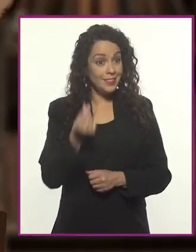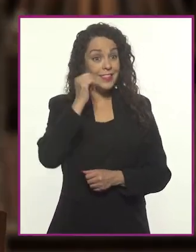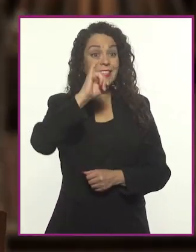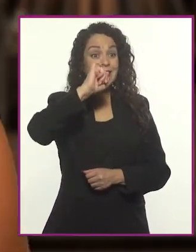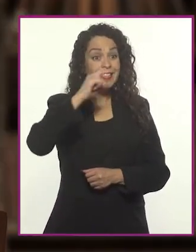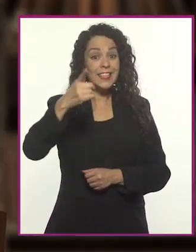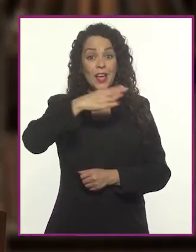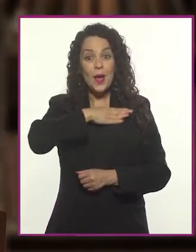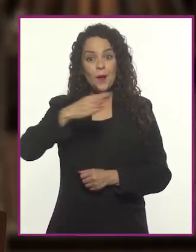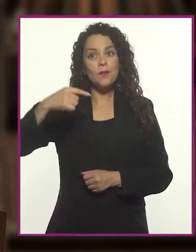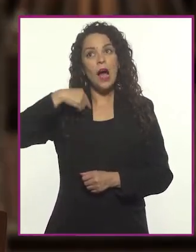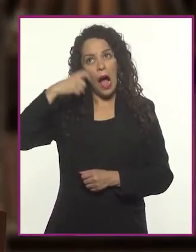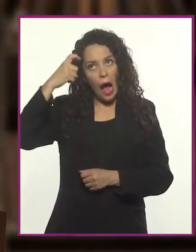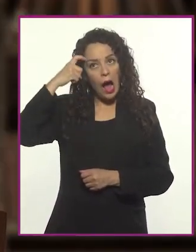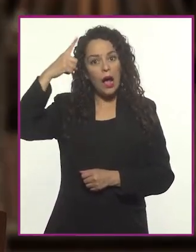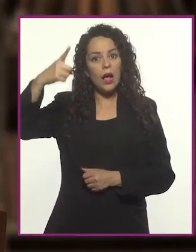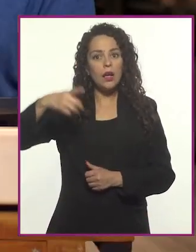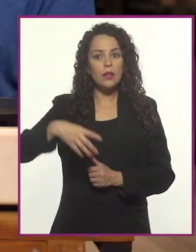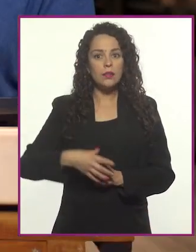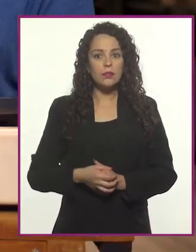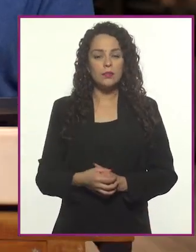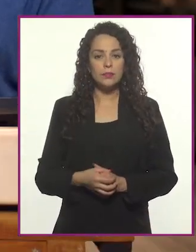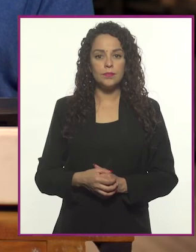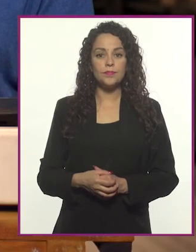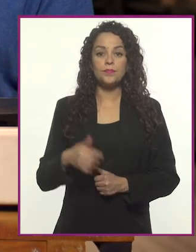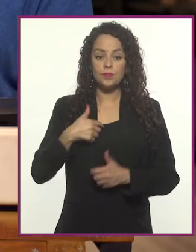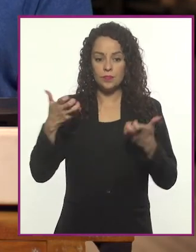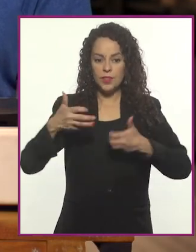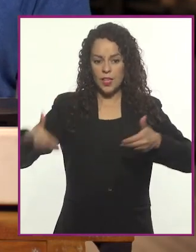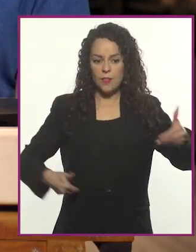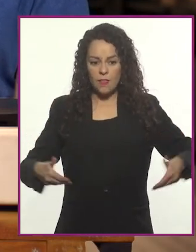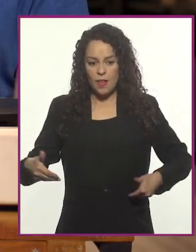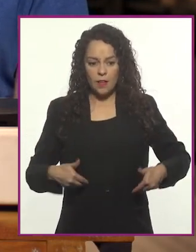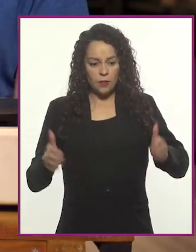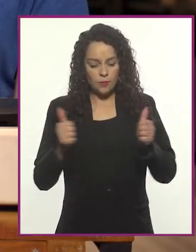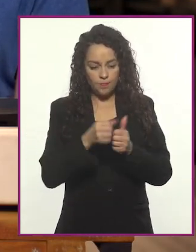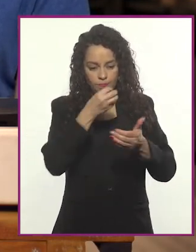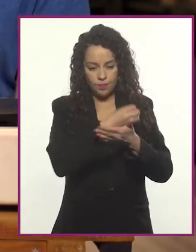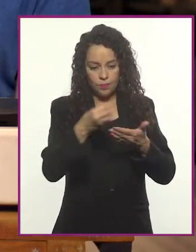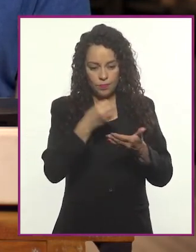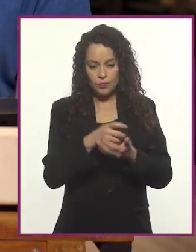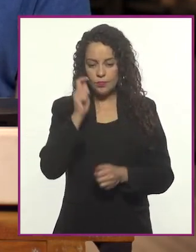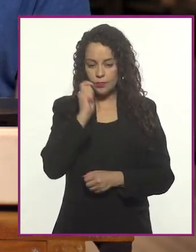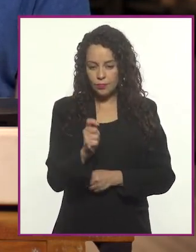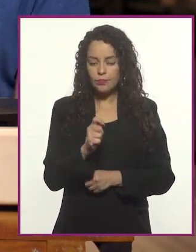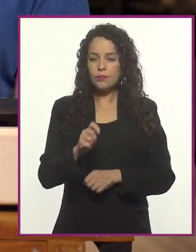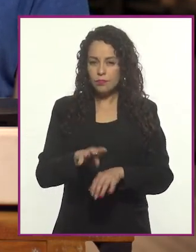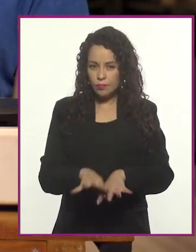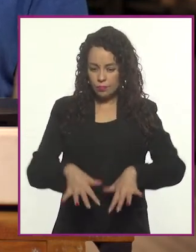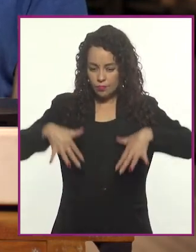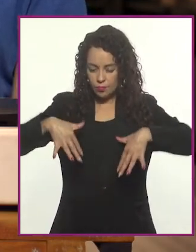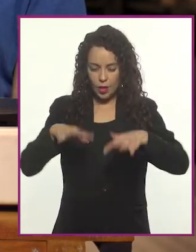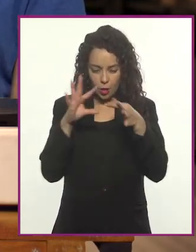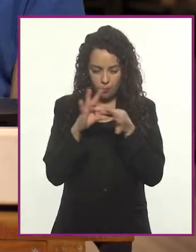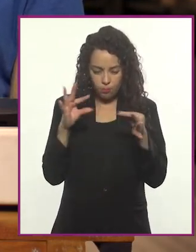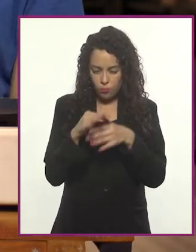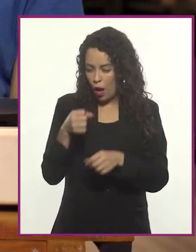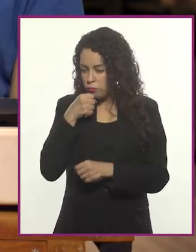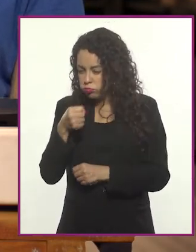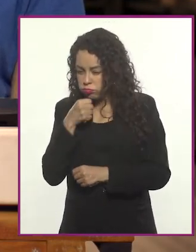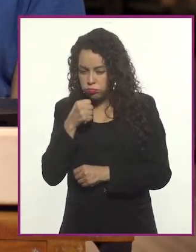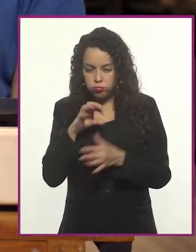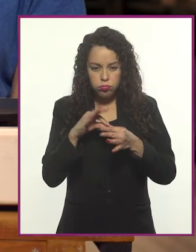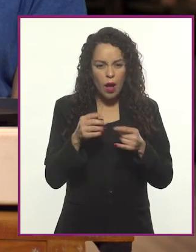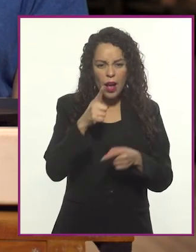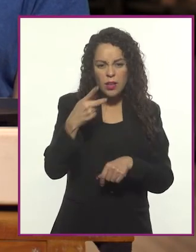¡Ay, qué bueno que se me ocurrió! Una obra de teatro narrada desde los palcos de transmisión. 2 locutores de radio nos